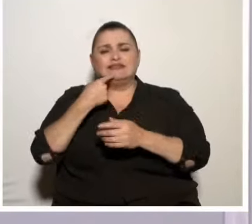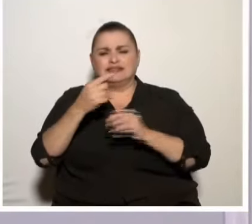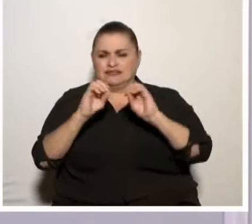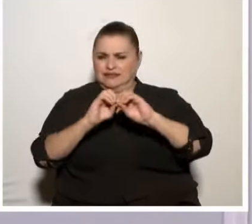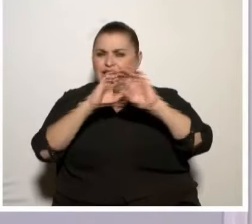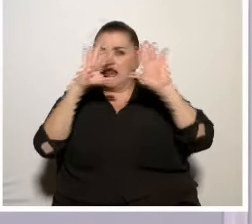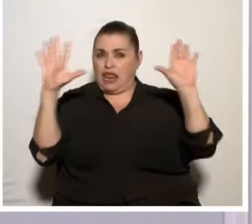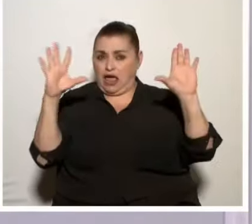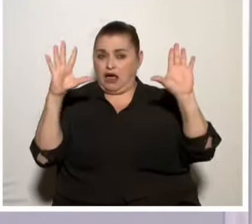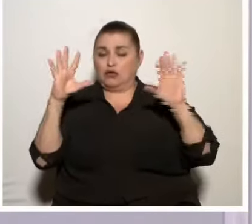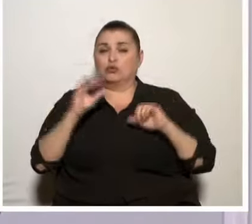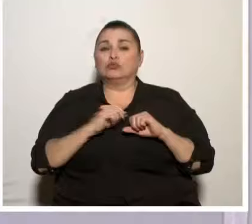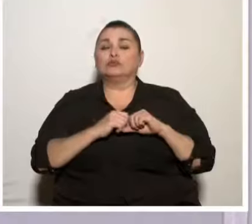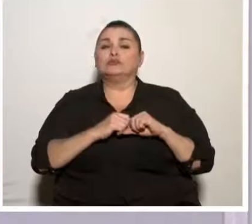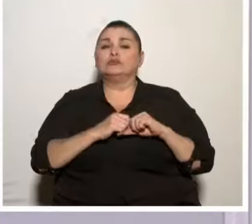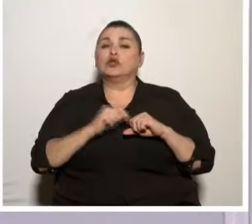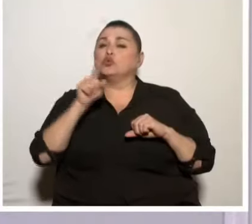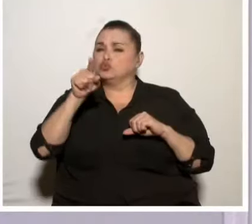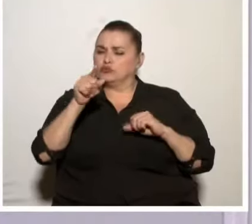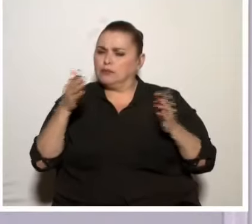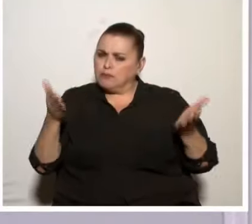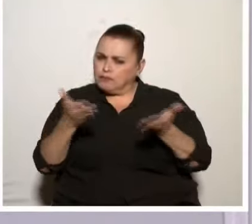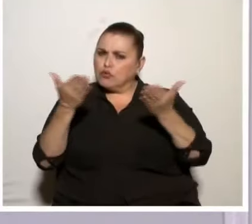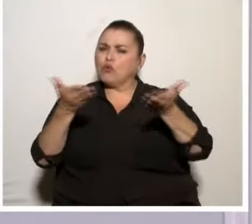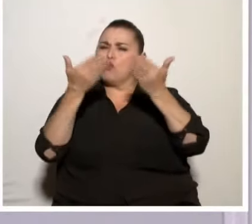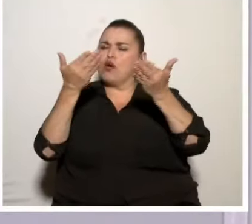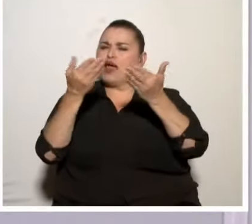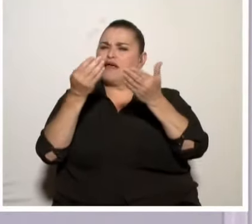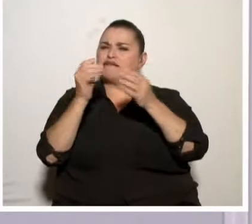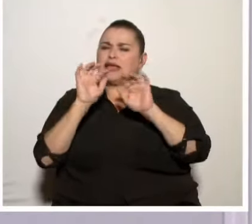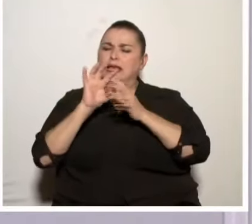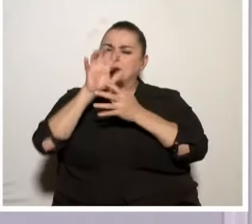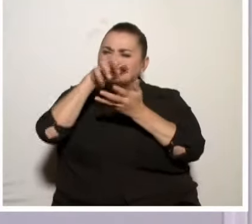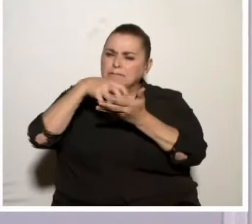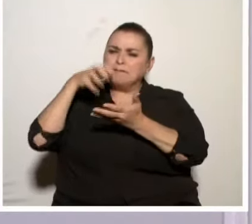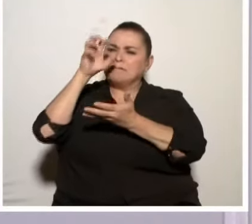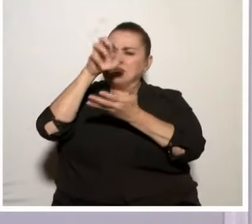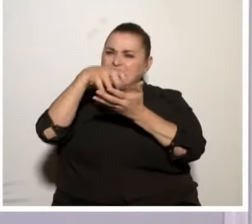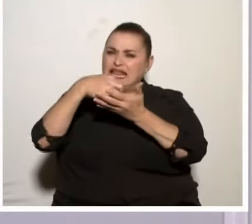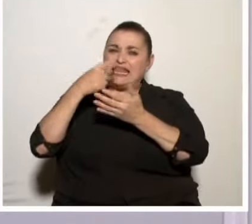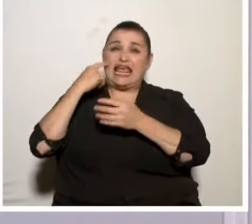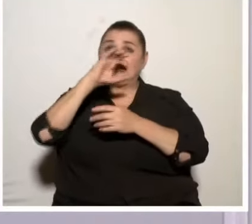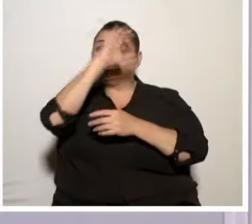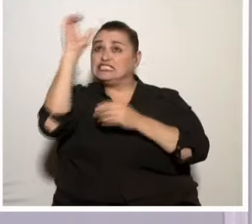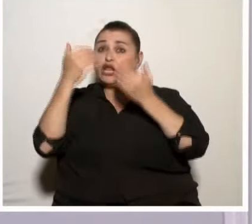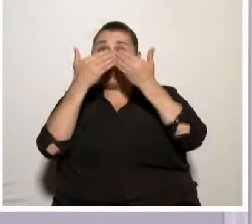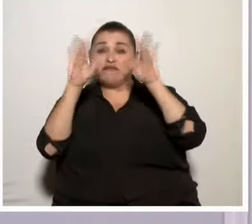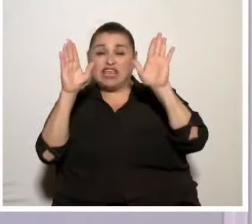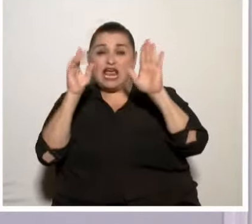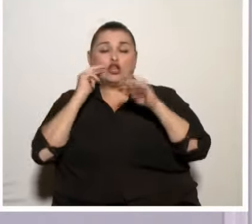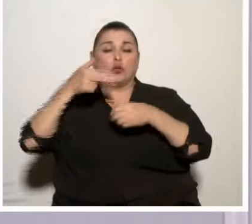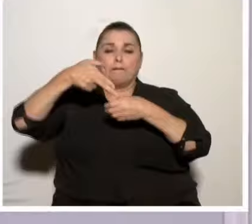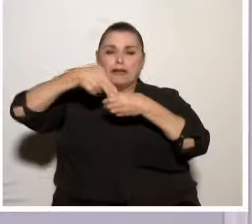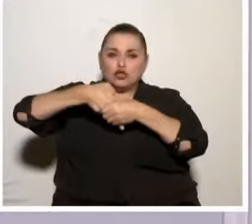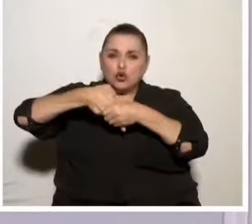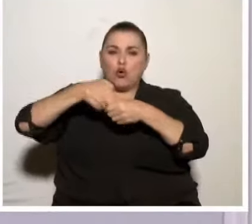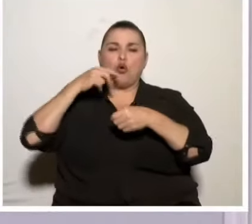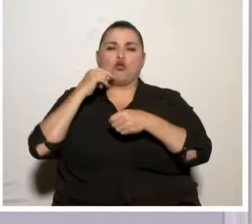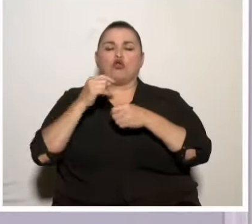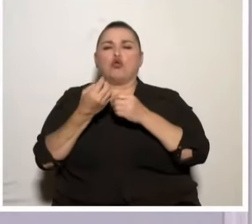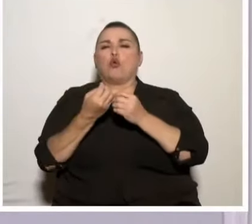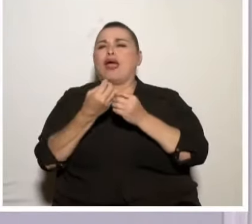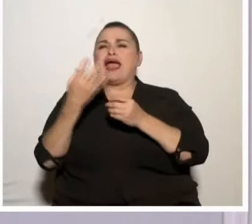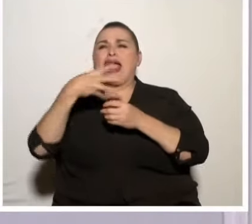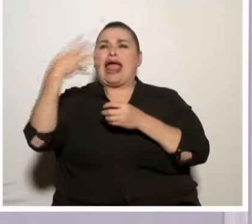claro que usted promovería la minería a cielo abierto, la extracción de petróleo, de gas natural y